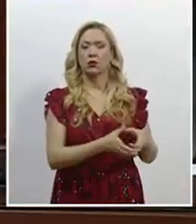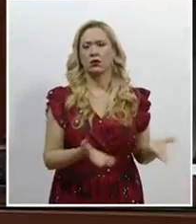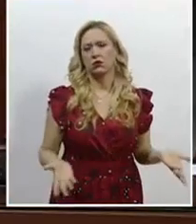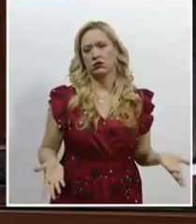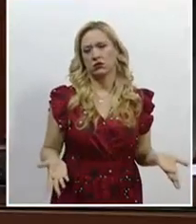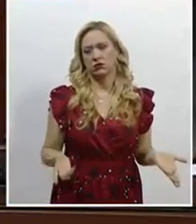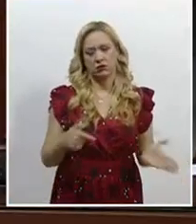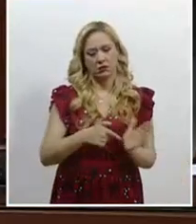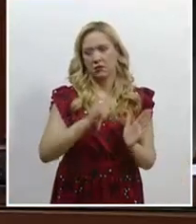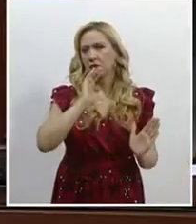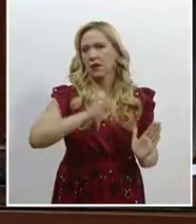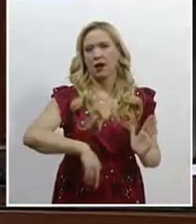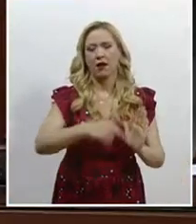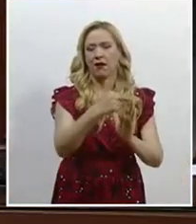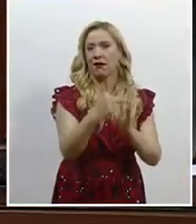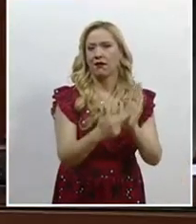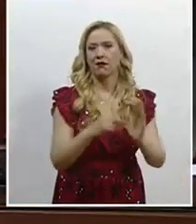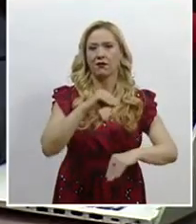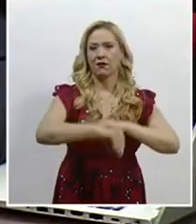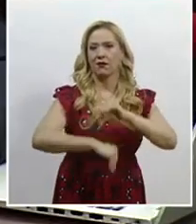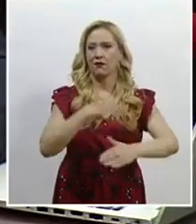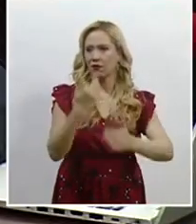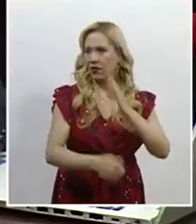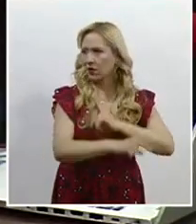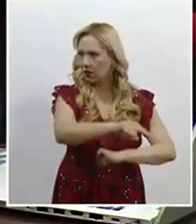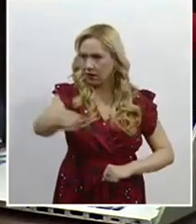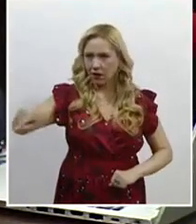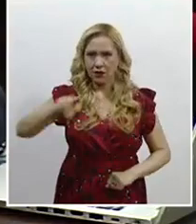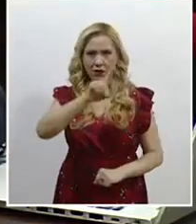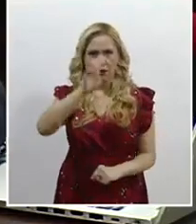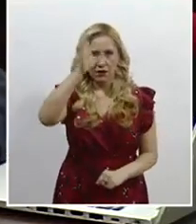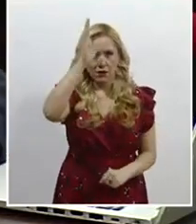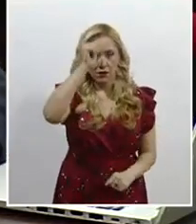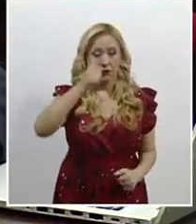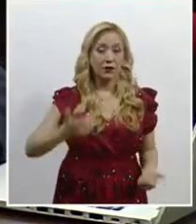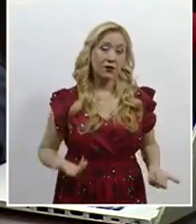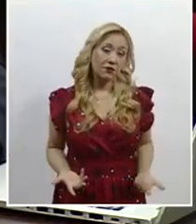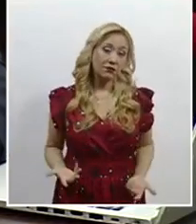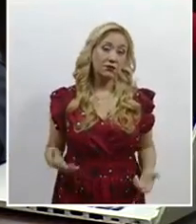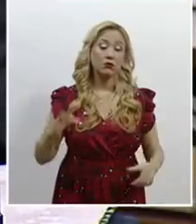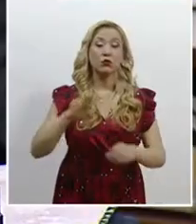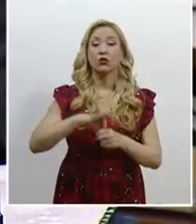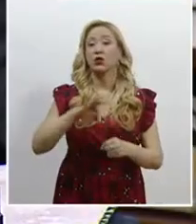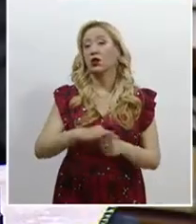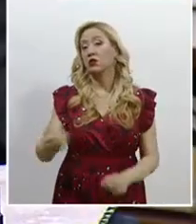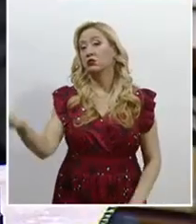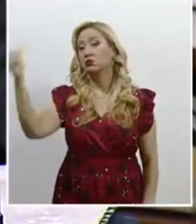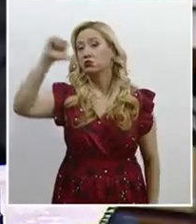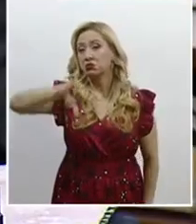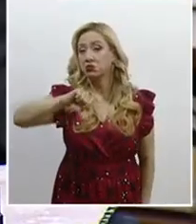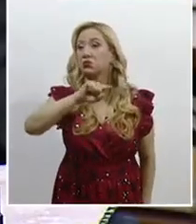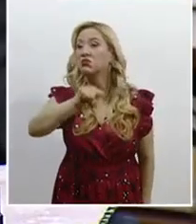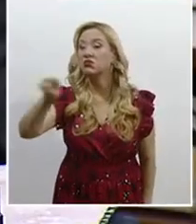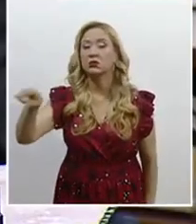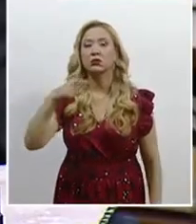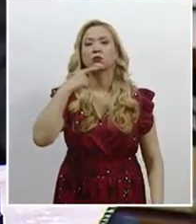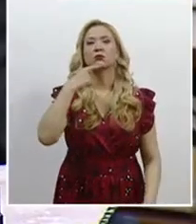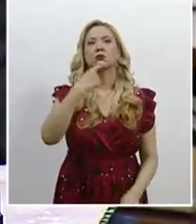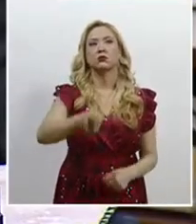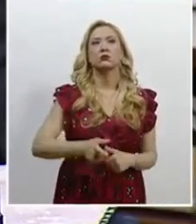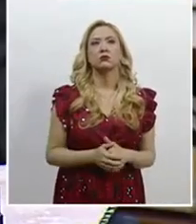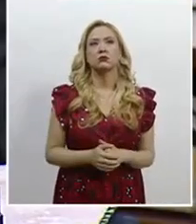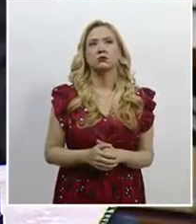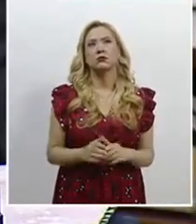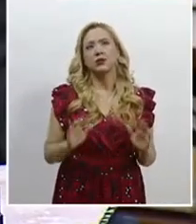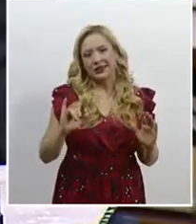correcta aplicación de las reglas de votación establecidas. Quienes votaron en contra argumentaban que si bien se